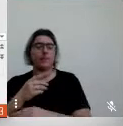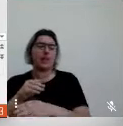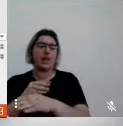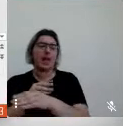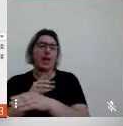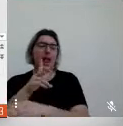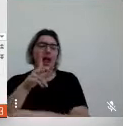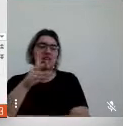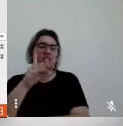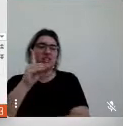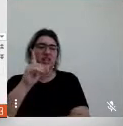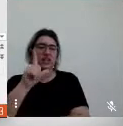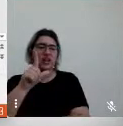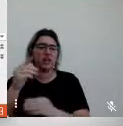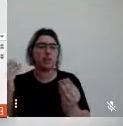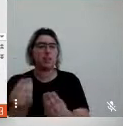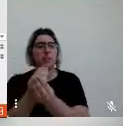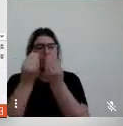HDL,